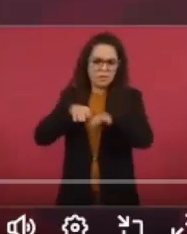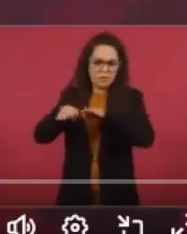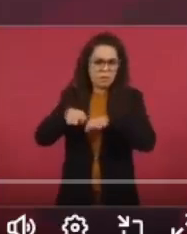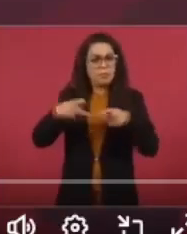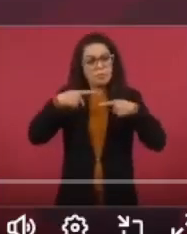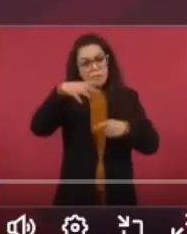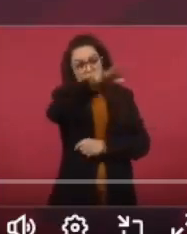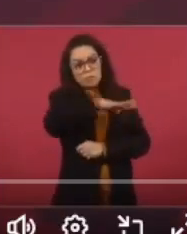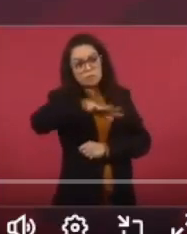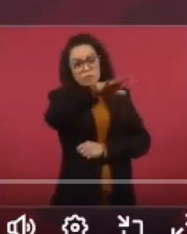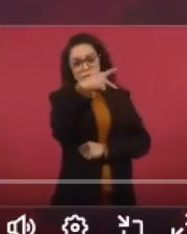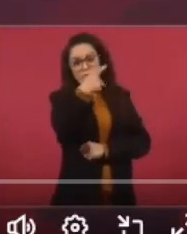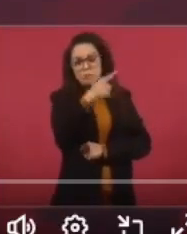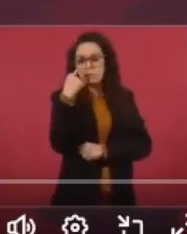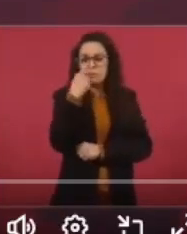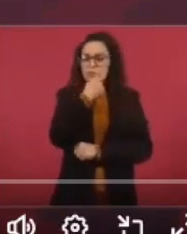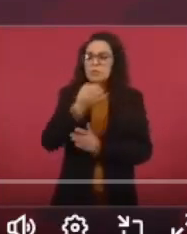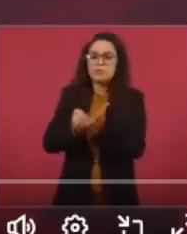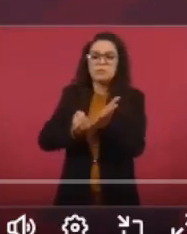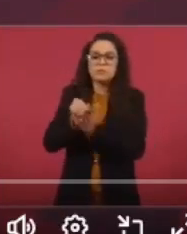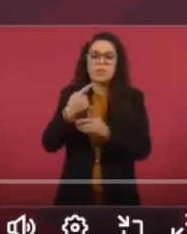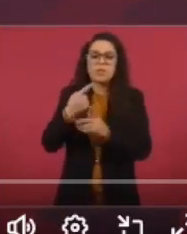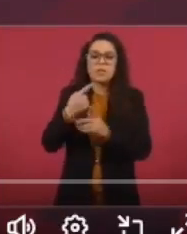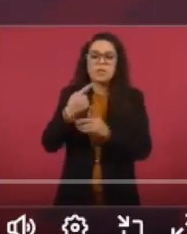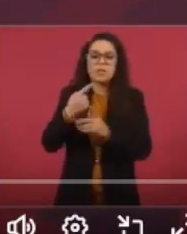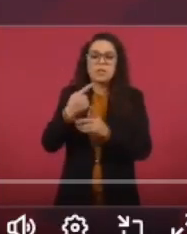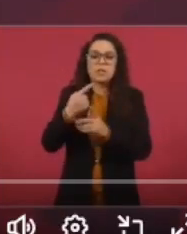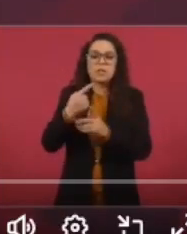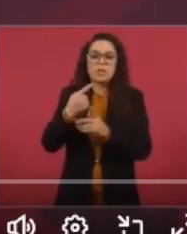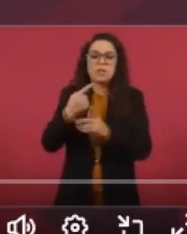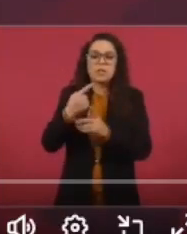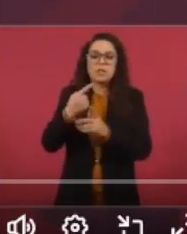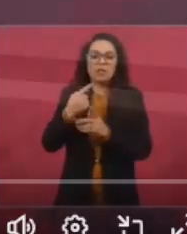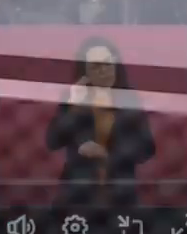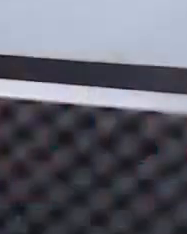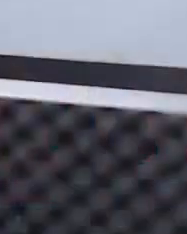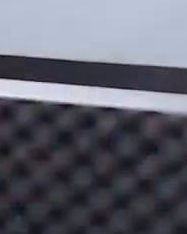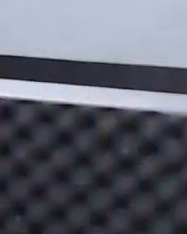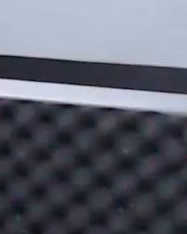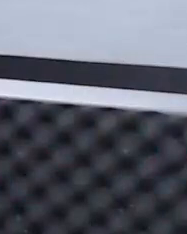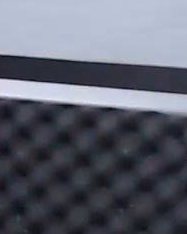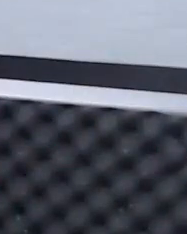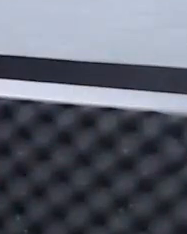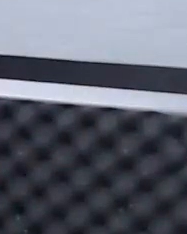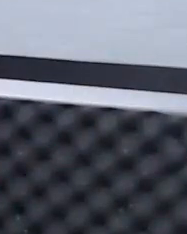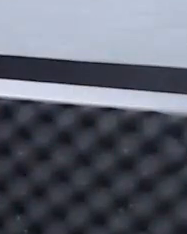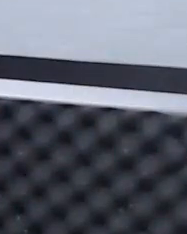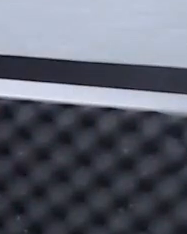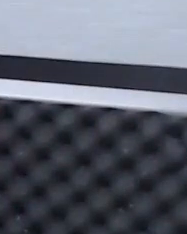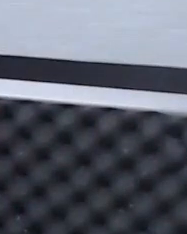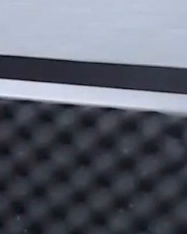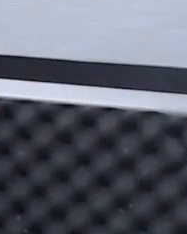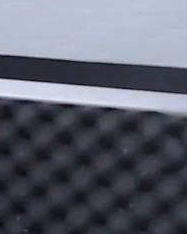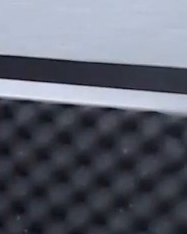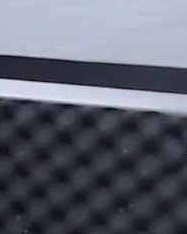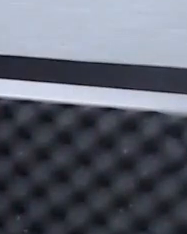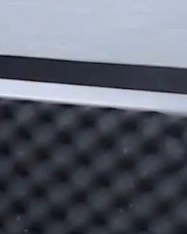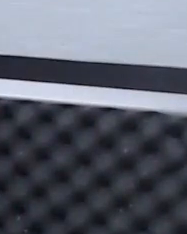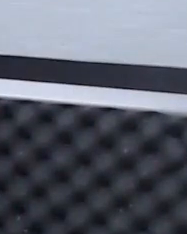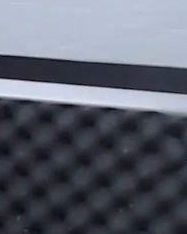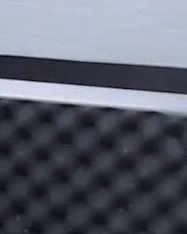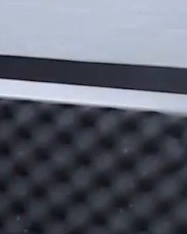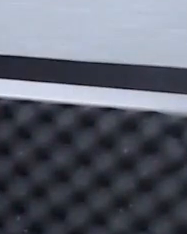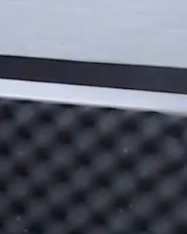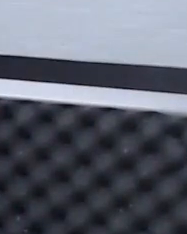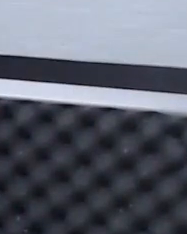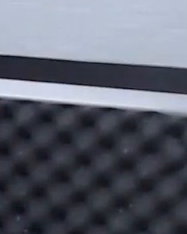elegir libremente a sus autoridades. Ahí está, simple y sencillo. Ahora, ya el magistrado Reyes